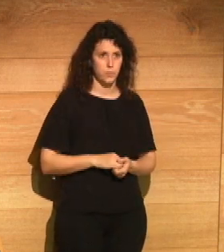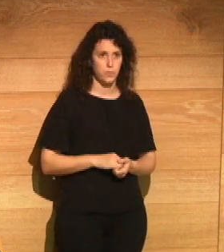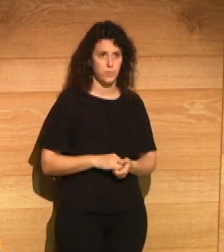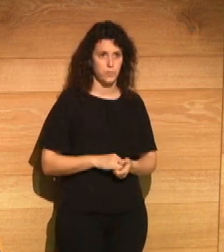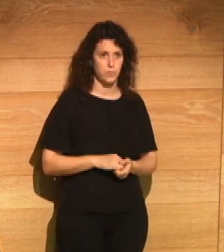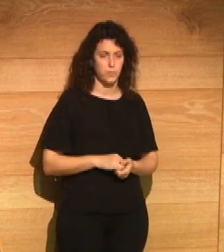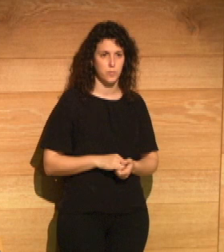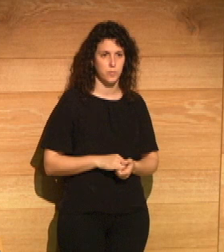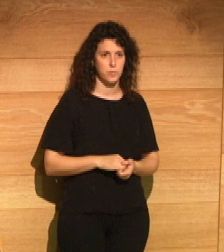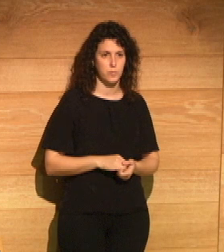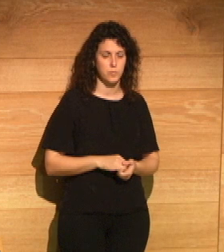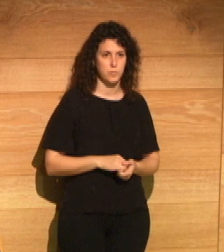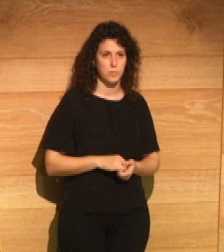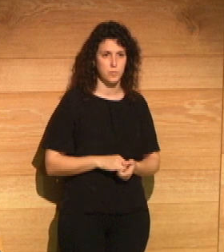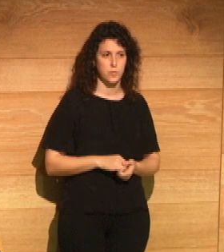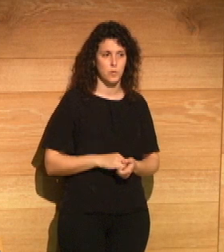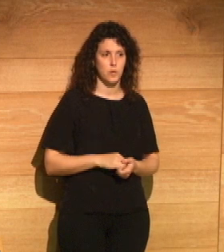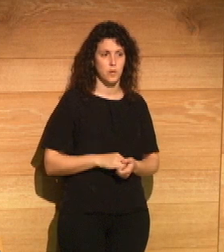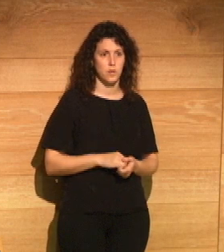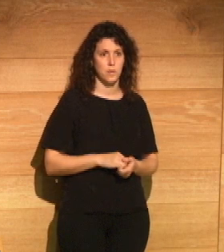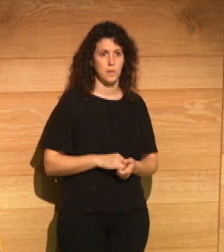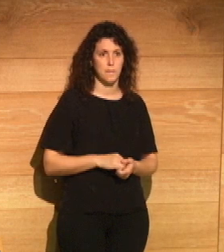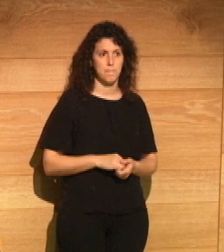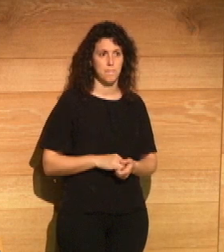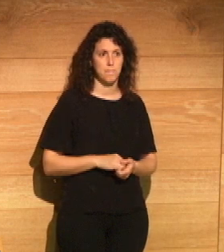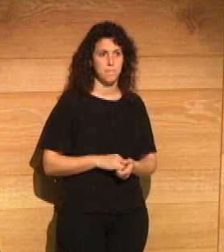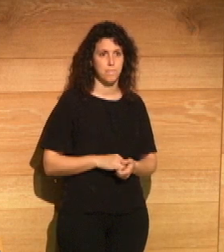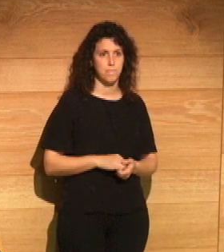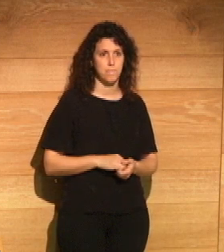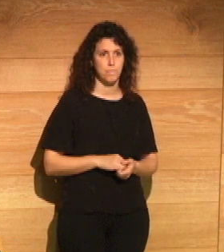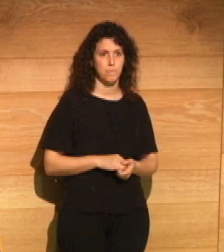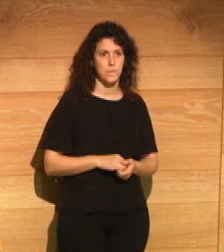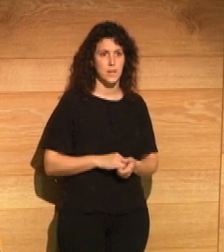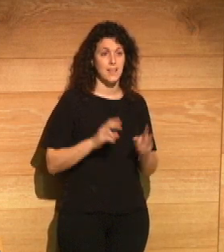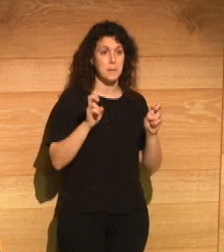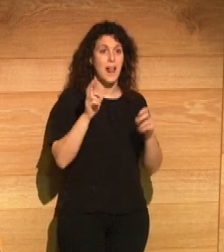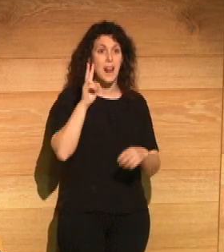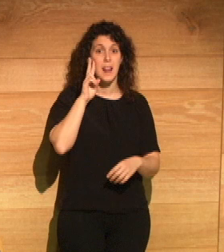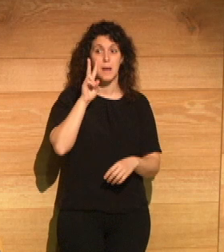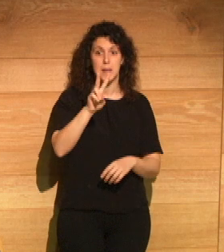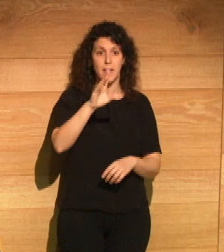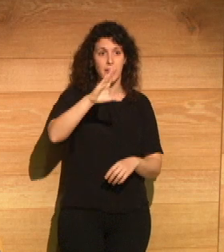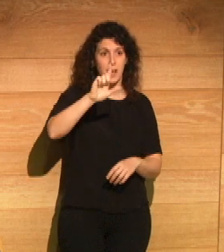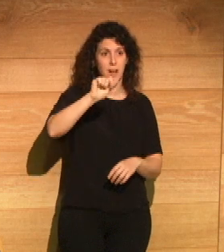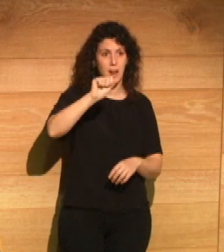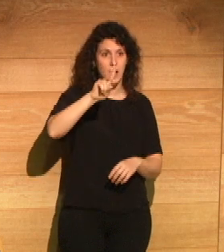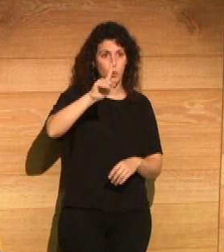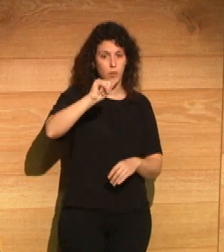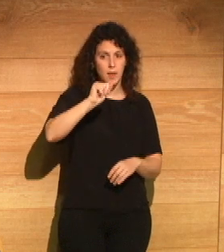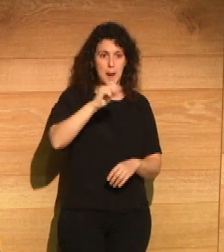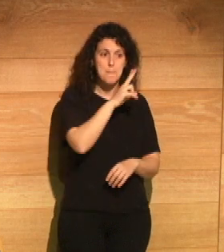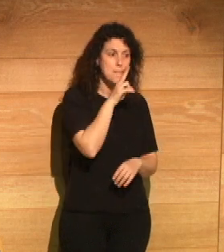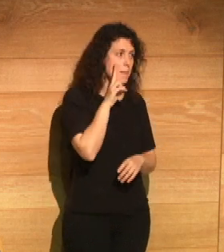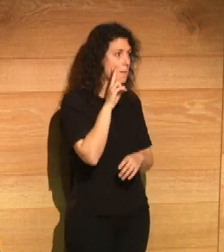Entre otras cosas, o básicamente, es la mirada justamente de esta niña, Claudia, hacia su mamá,